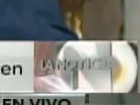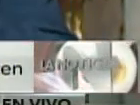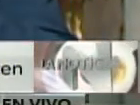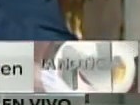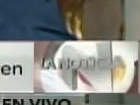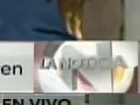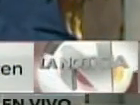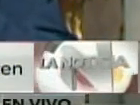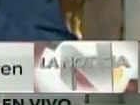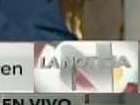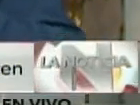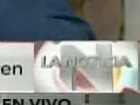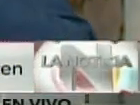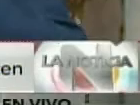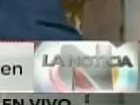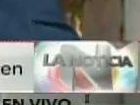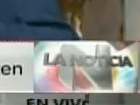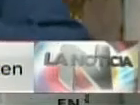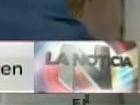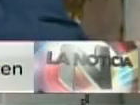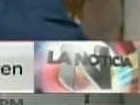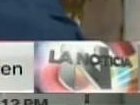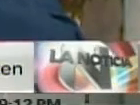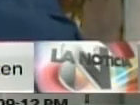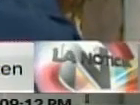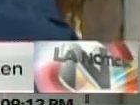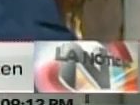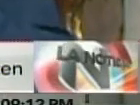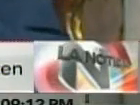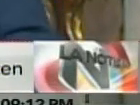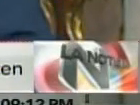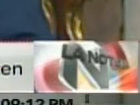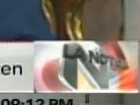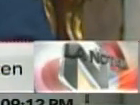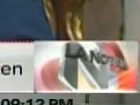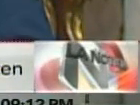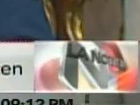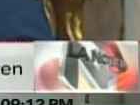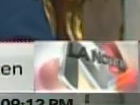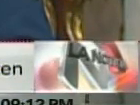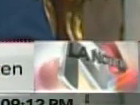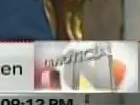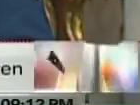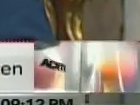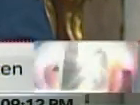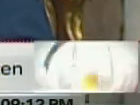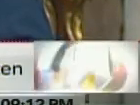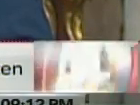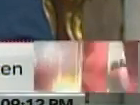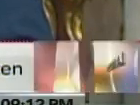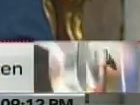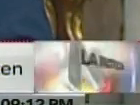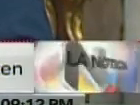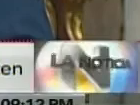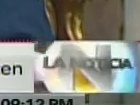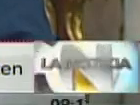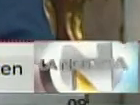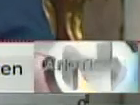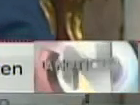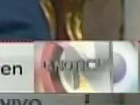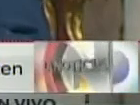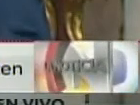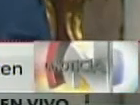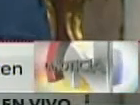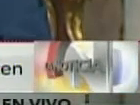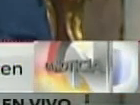superarnos a nosotros mismos. Y la revolución tiene que superarse a sí misma y ser nueva. Nueva debe ser, renovarse